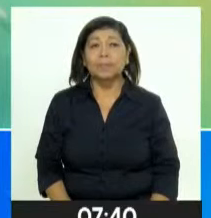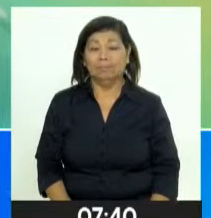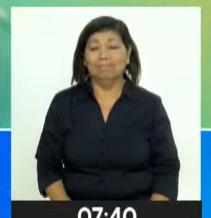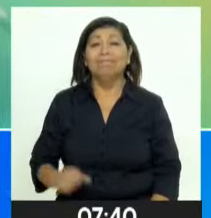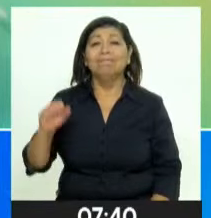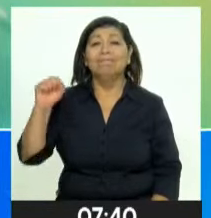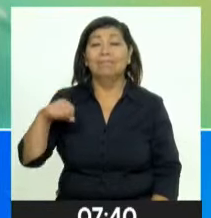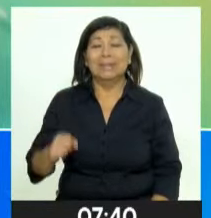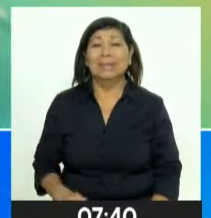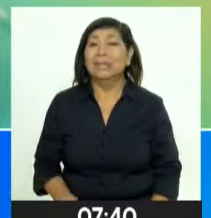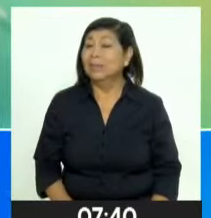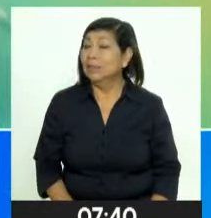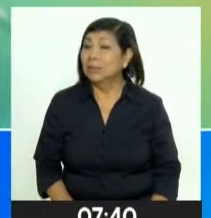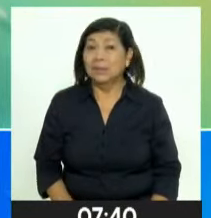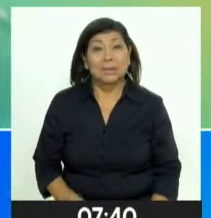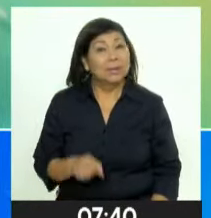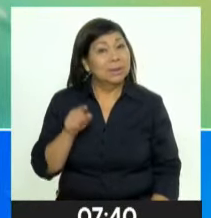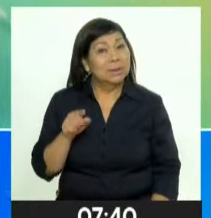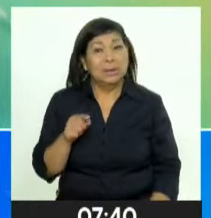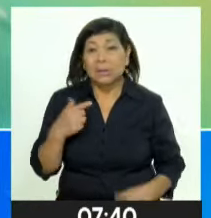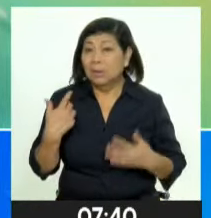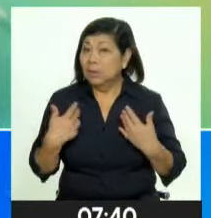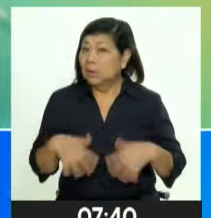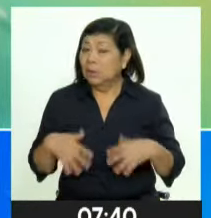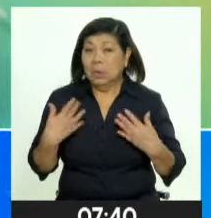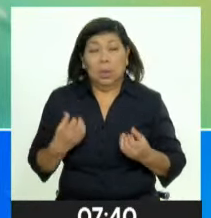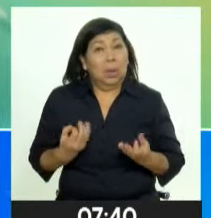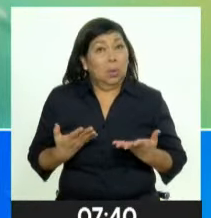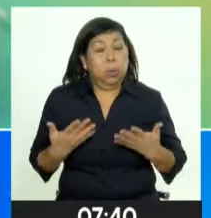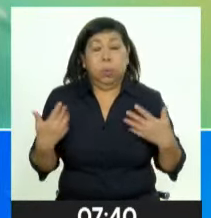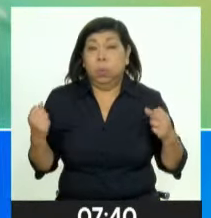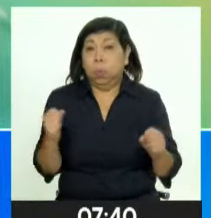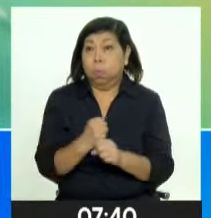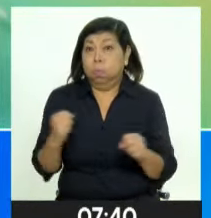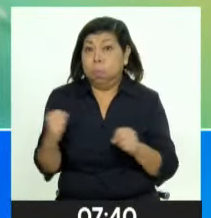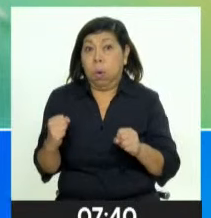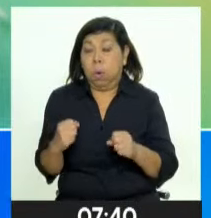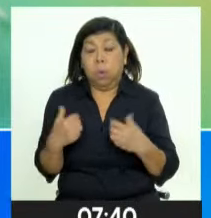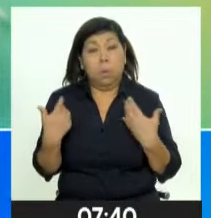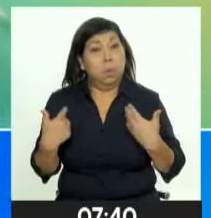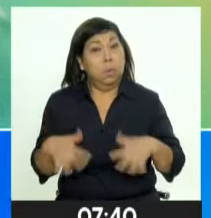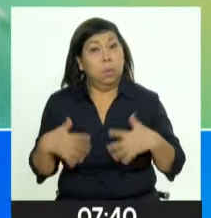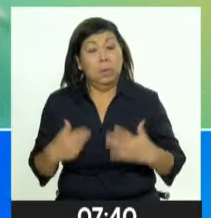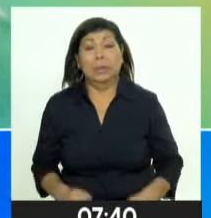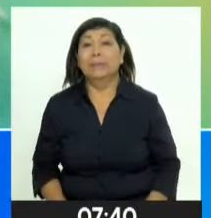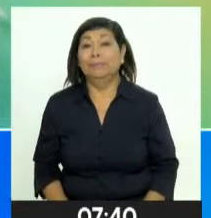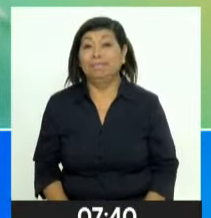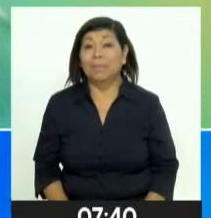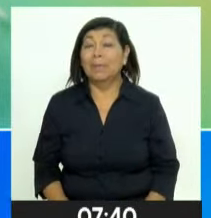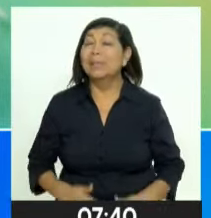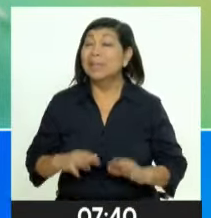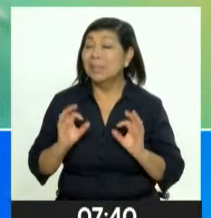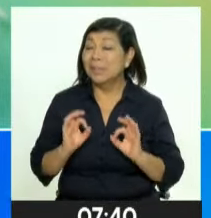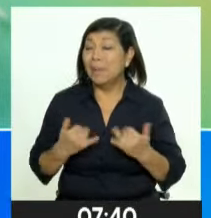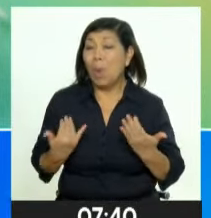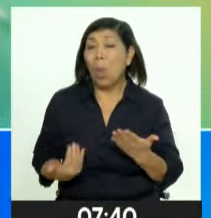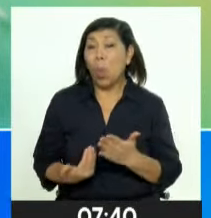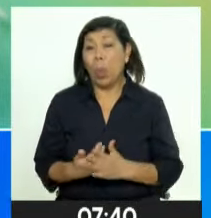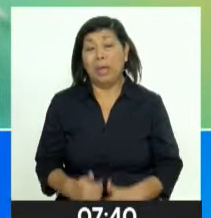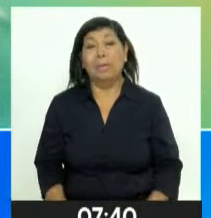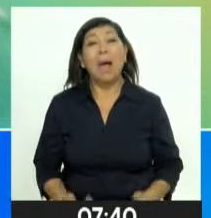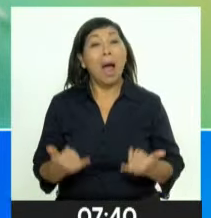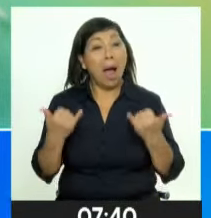Sí, el dengue es una epidemia que tiene un carácter muy explosivo, que se comporta así regularmente. Incluso